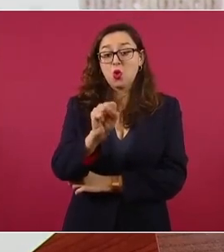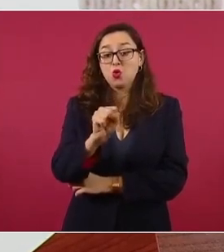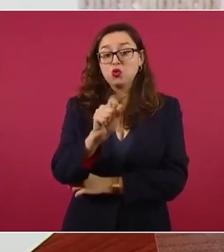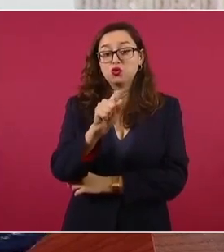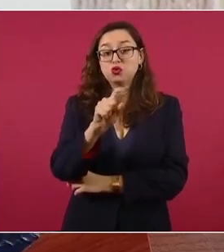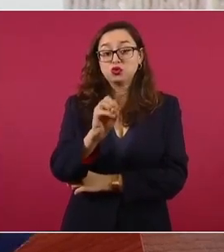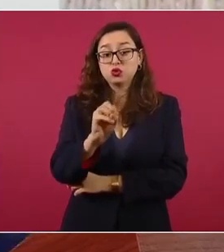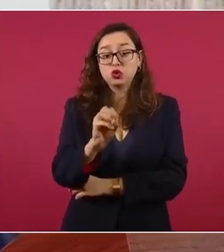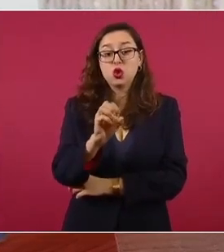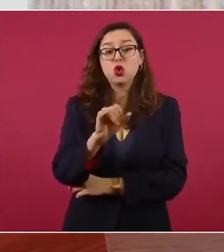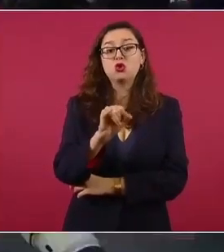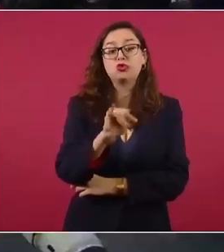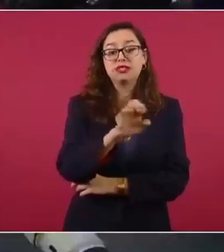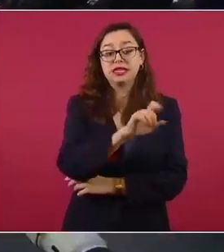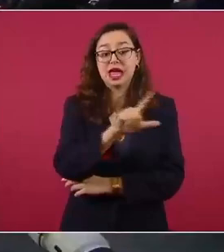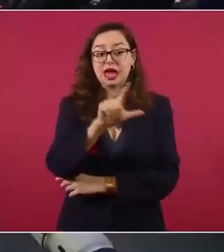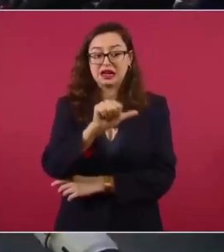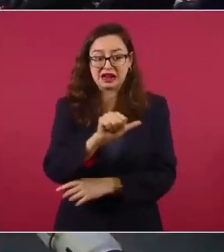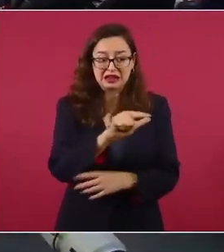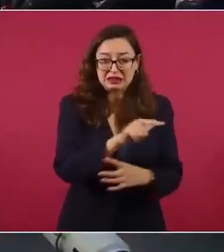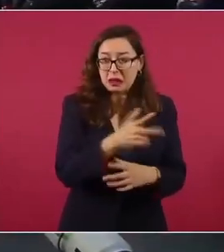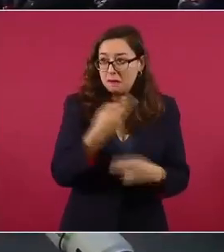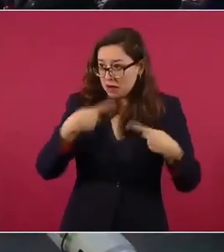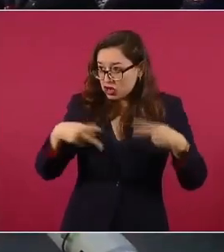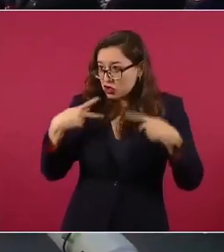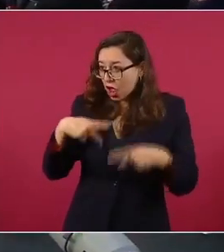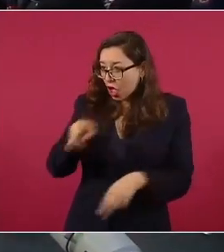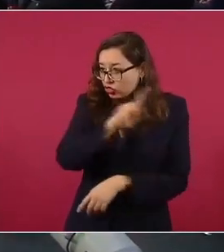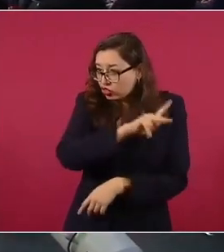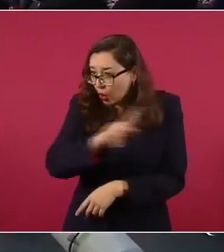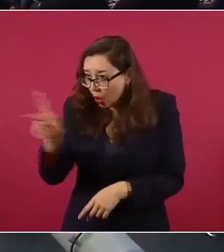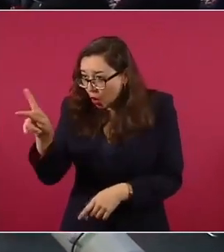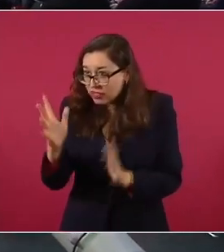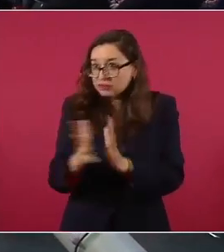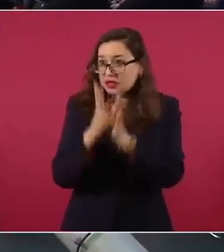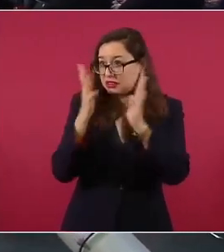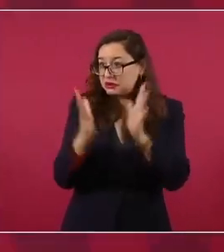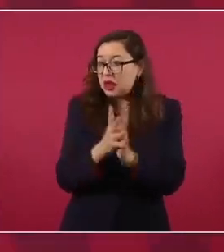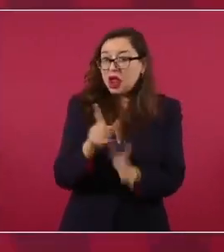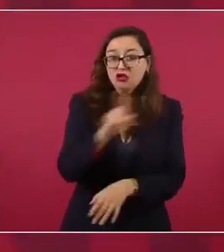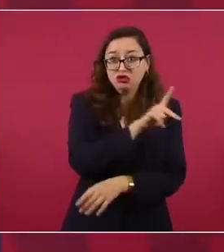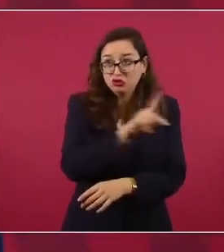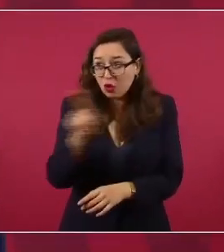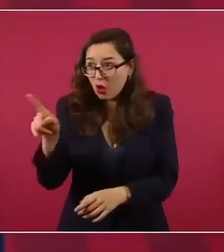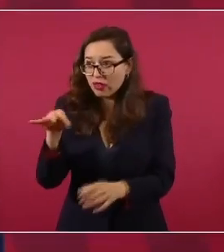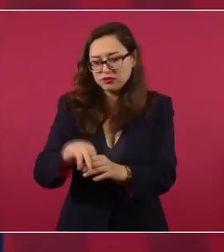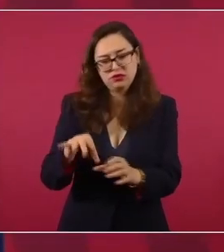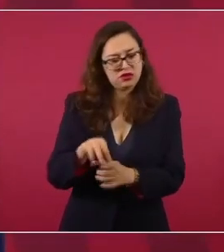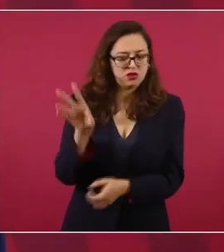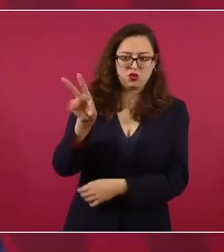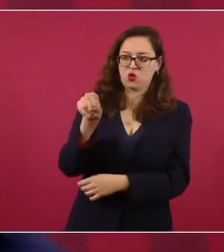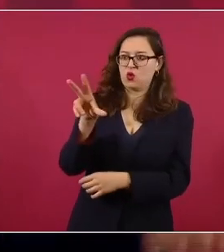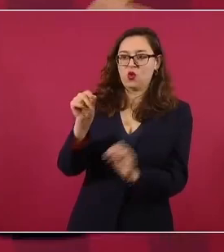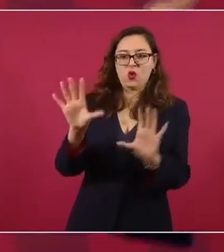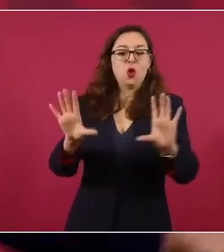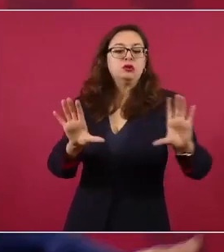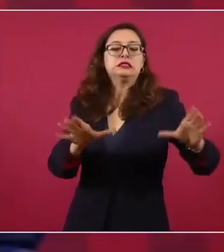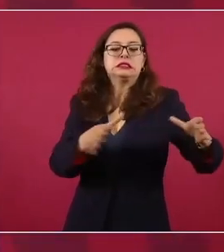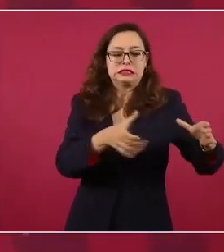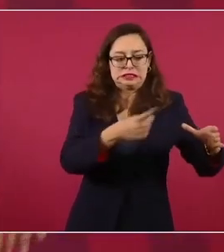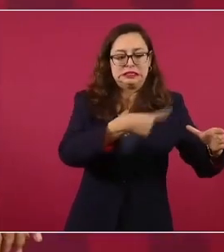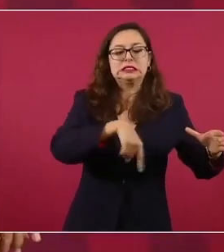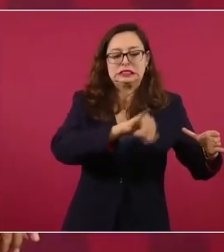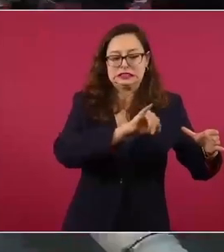Es Madero, es un triunfo de Madero. Les dije yo, los